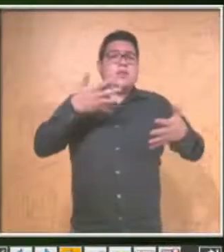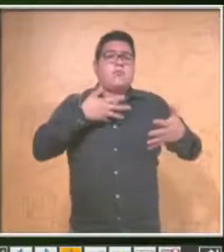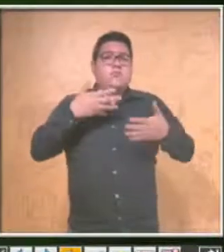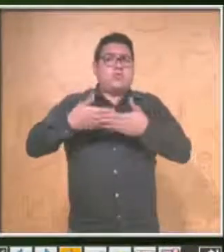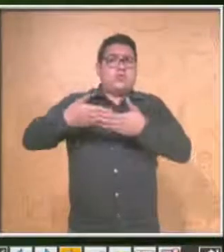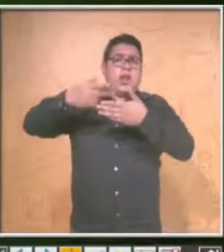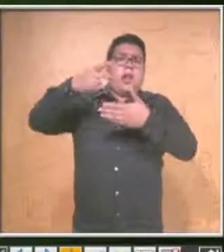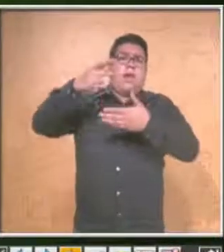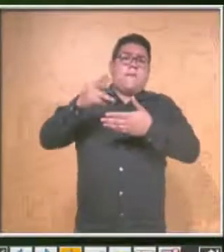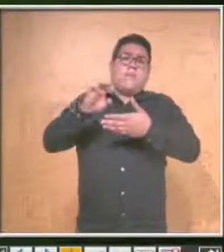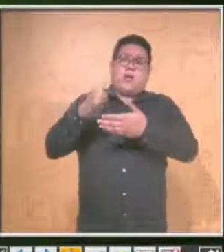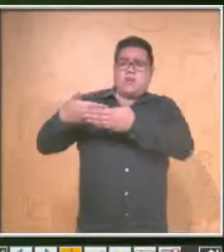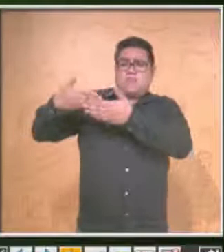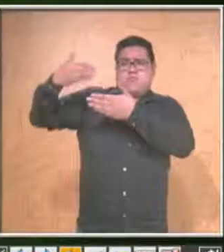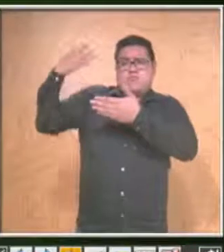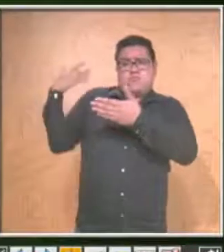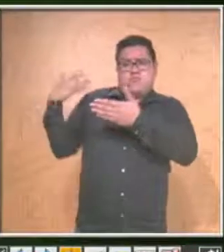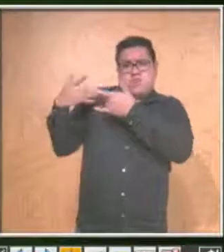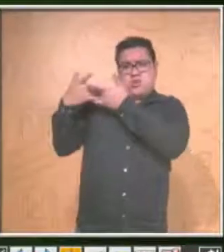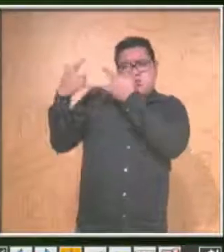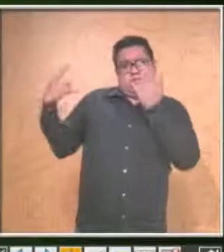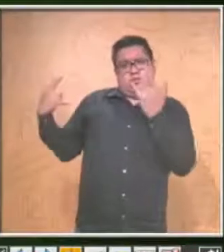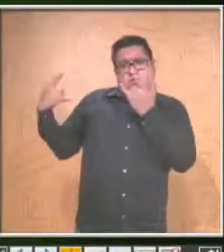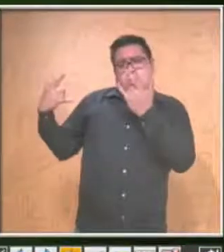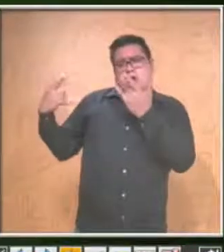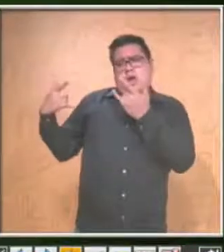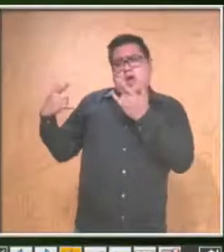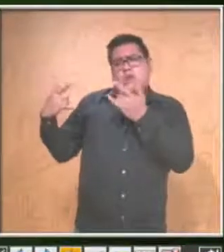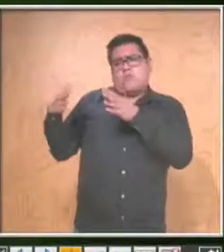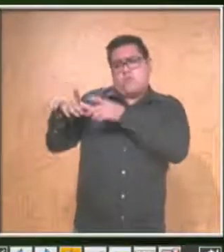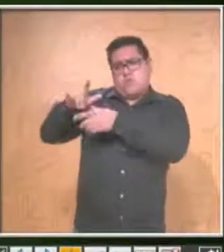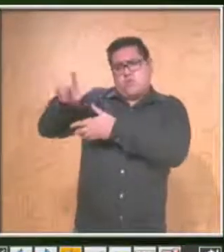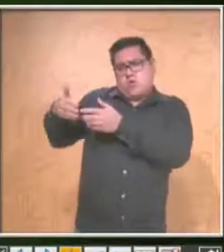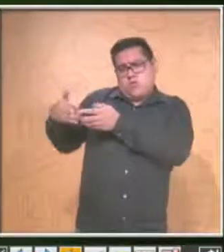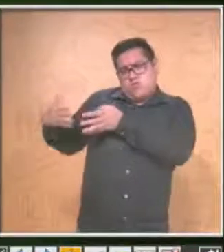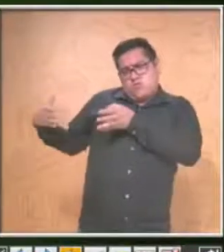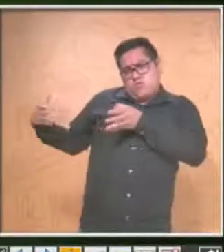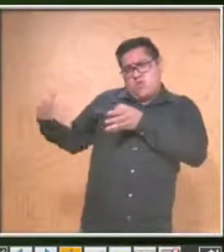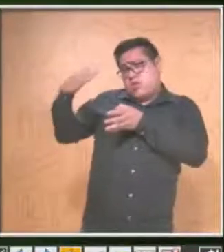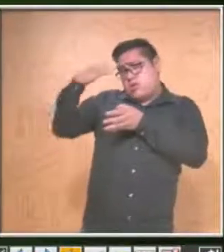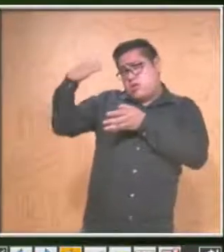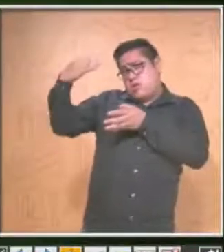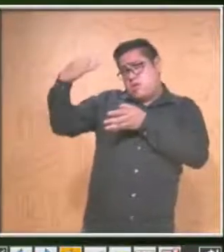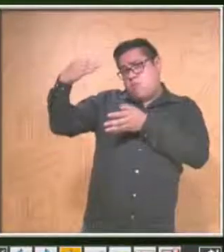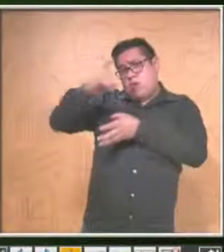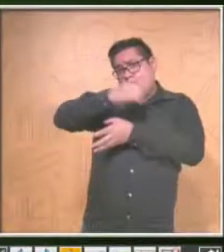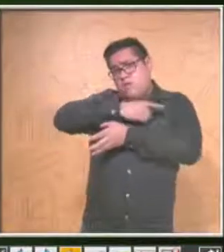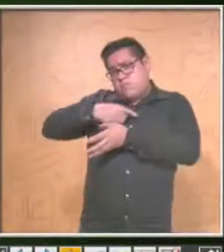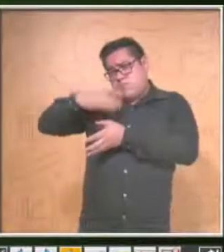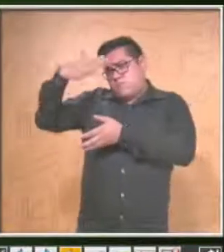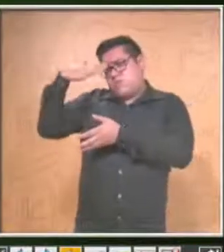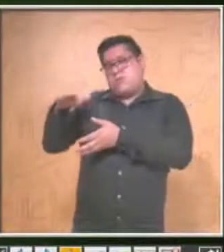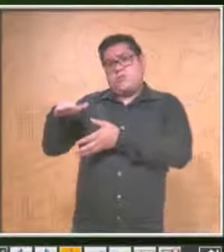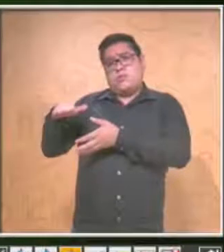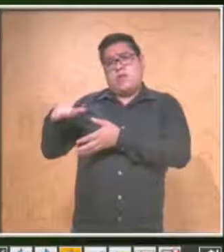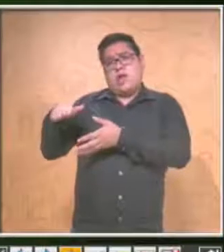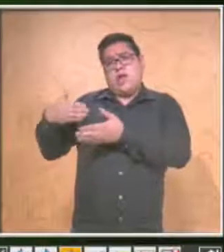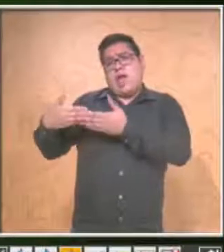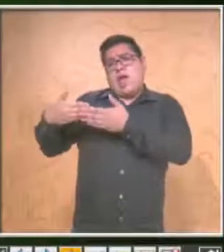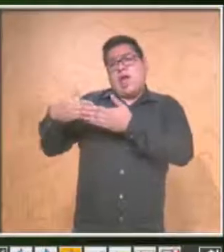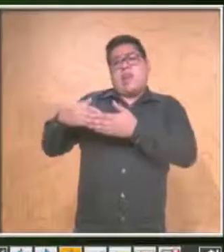prehistoria no propiamente como una edad, sino como un espacio en el que debemos saber que antes de